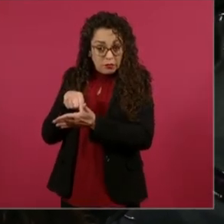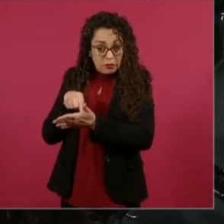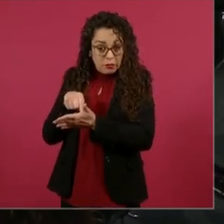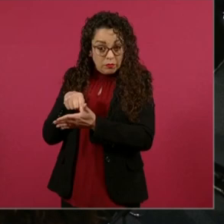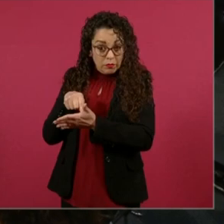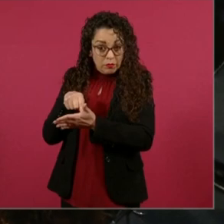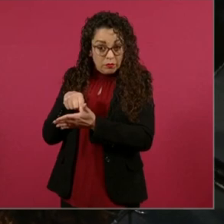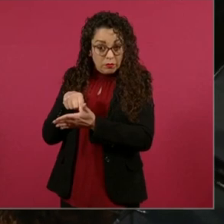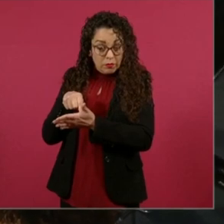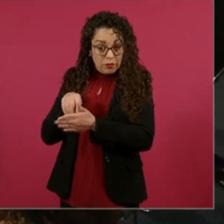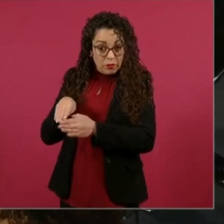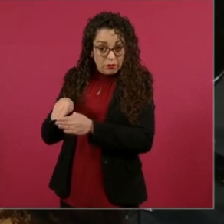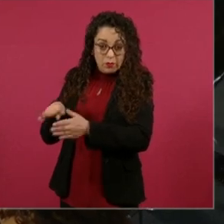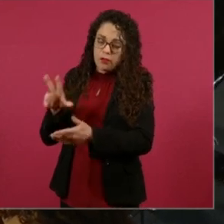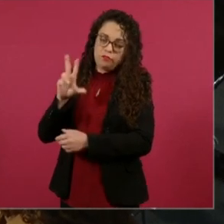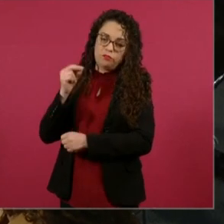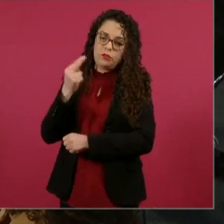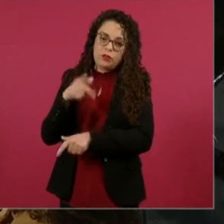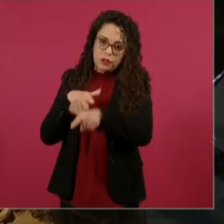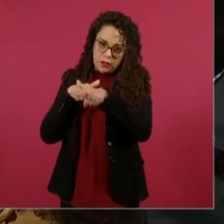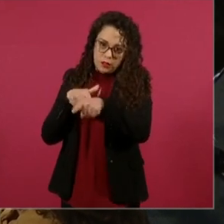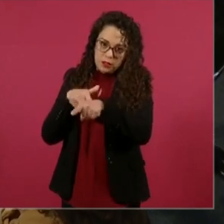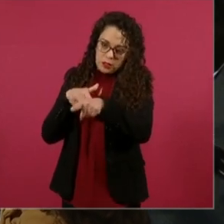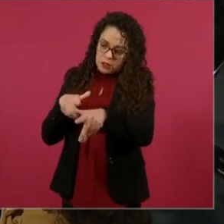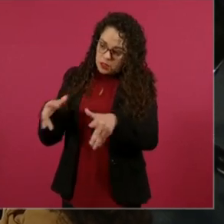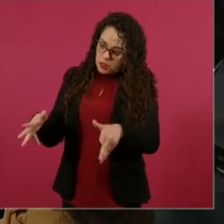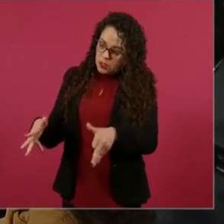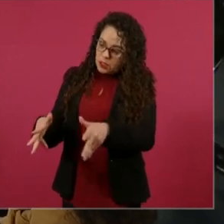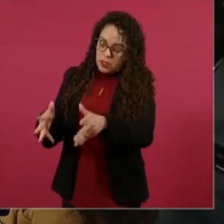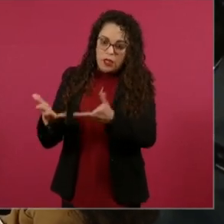Teníamos que continuarlo.